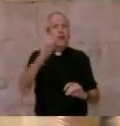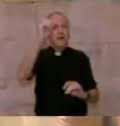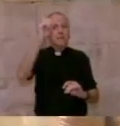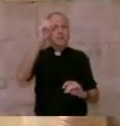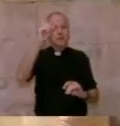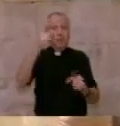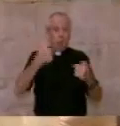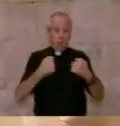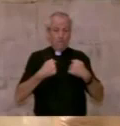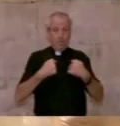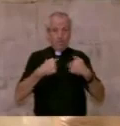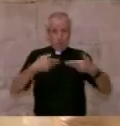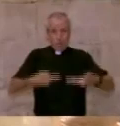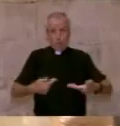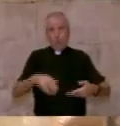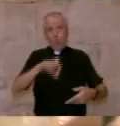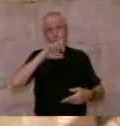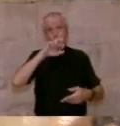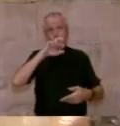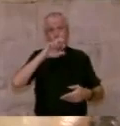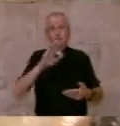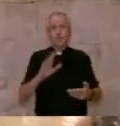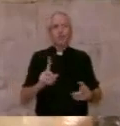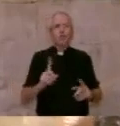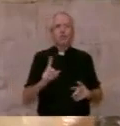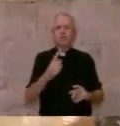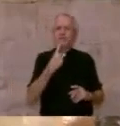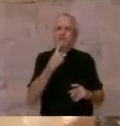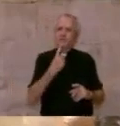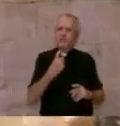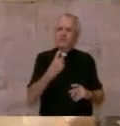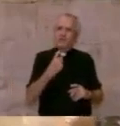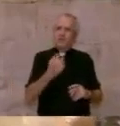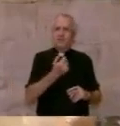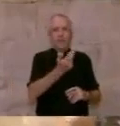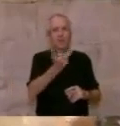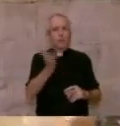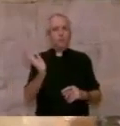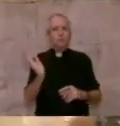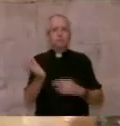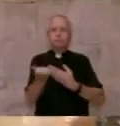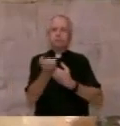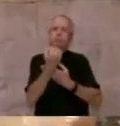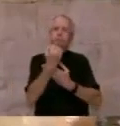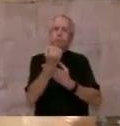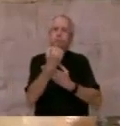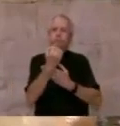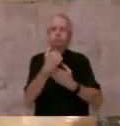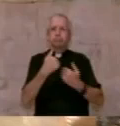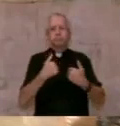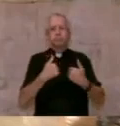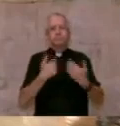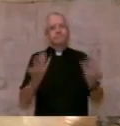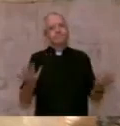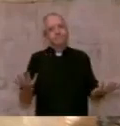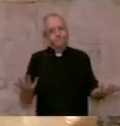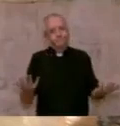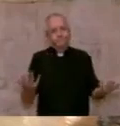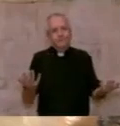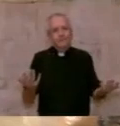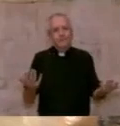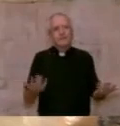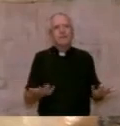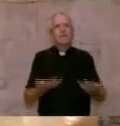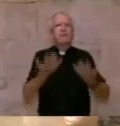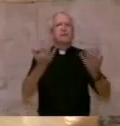o a mí hoy como obispo en esta iglesia, no es difícil que algunos no reciban bien el mensaje de la buena noticia del